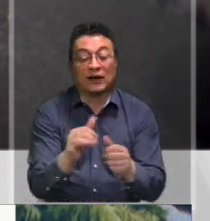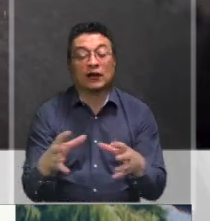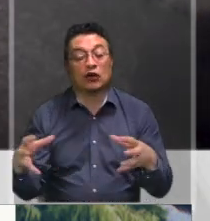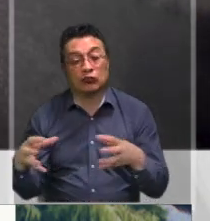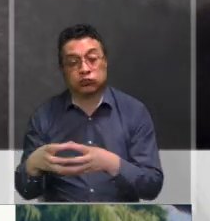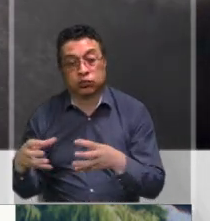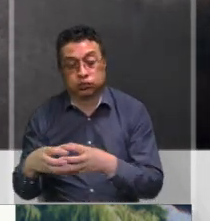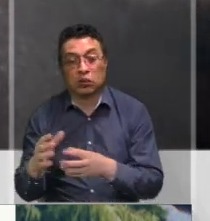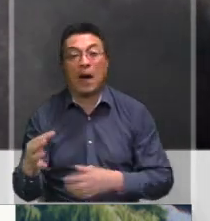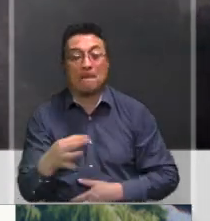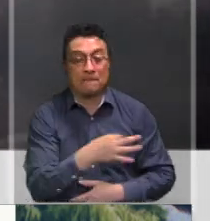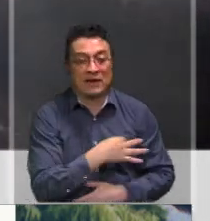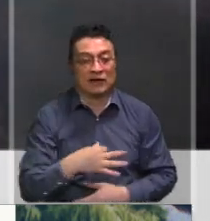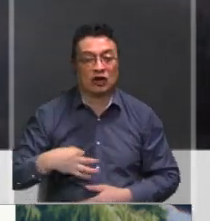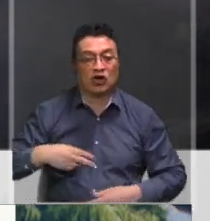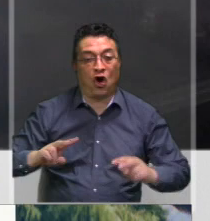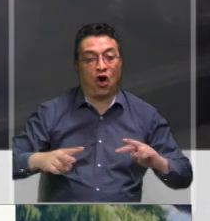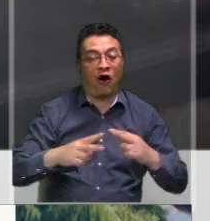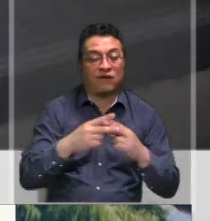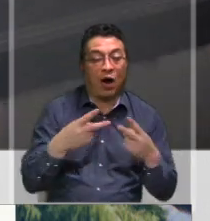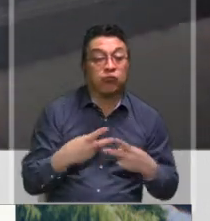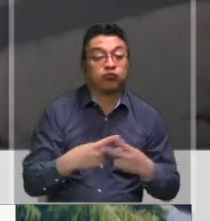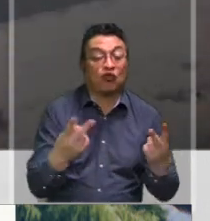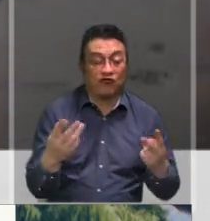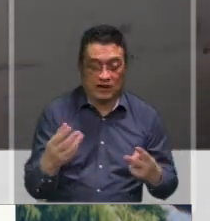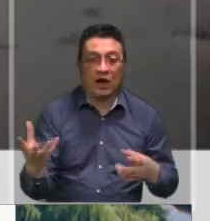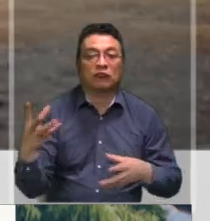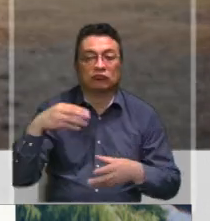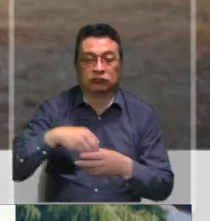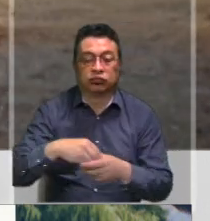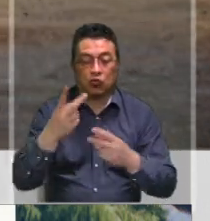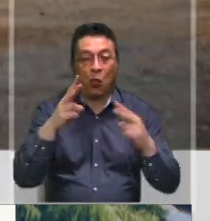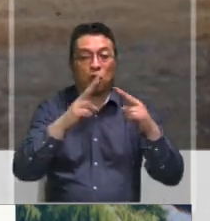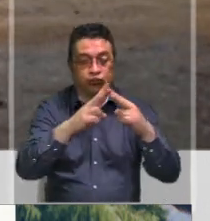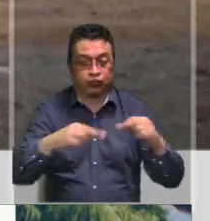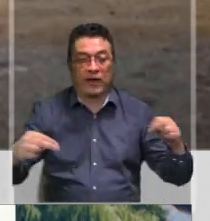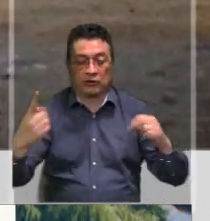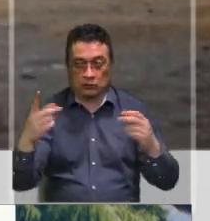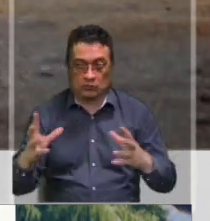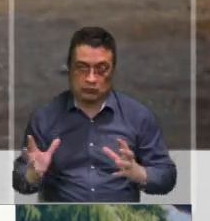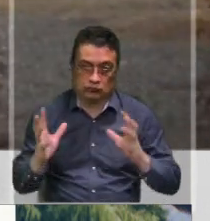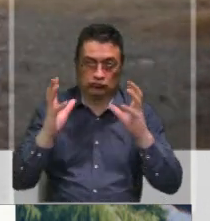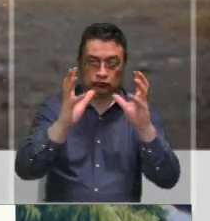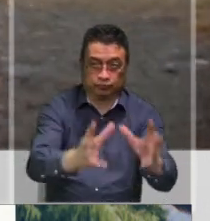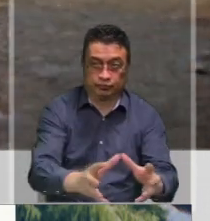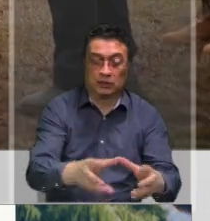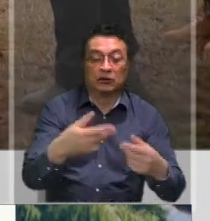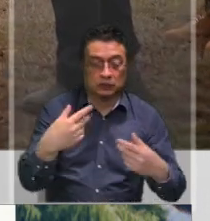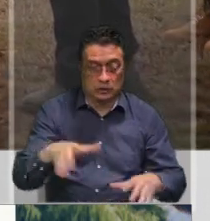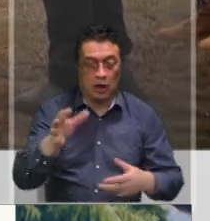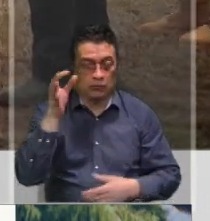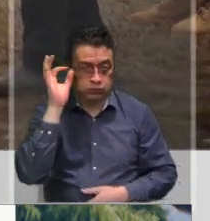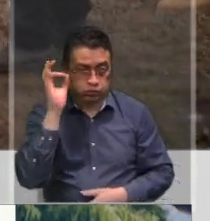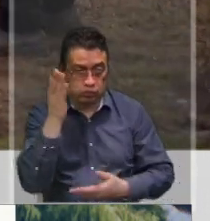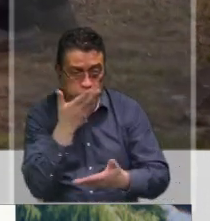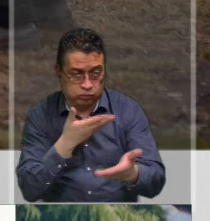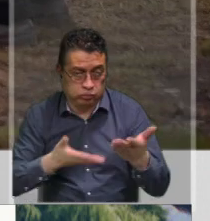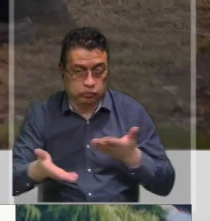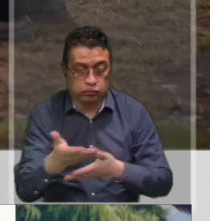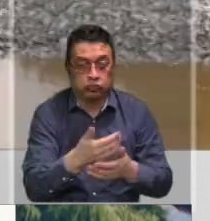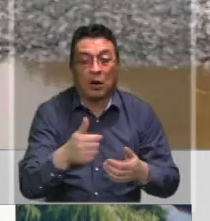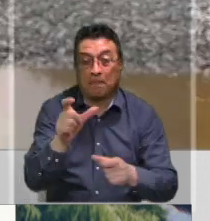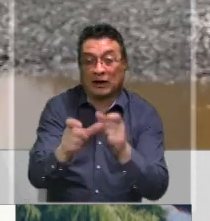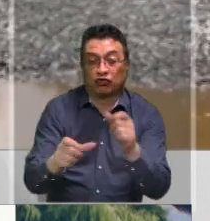también del Ministerio de Obras Públicas. Hasta acá trajeron un puente mecano y estuvieron reunidos con el personal del